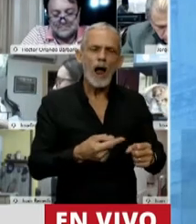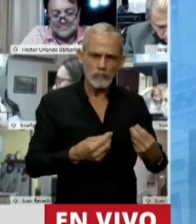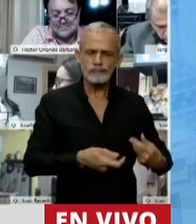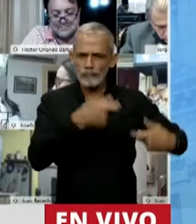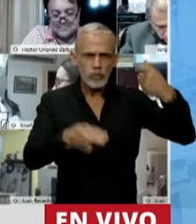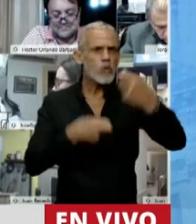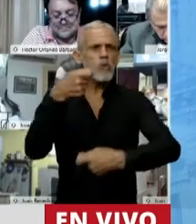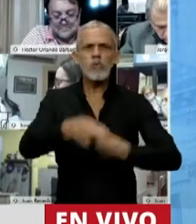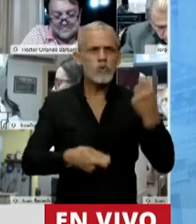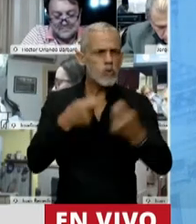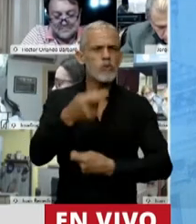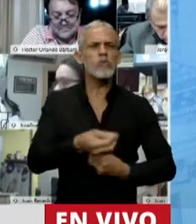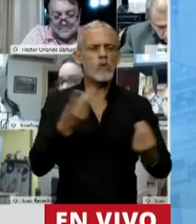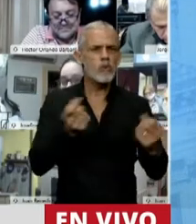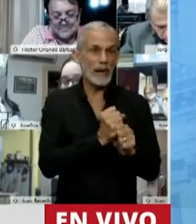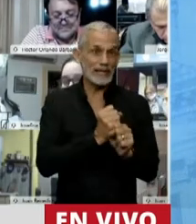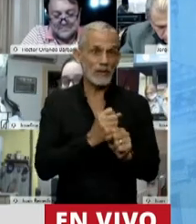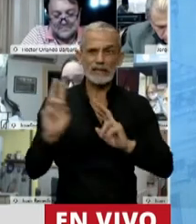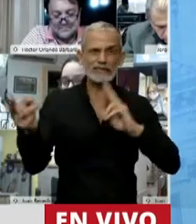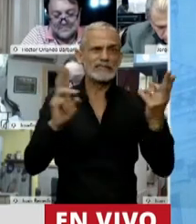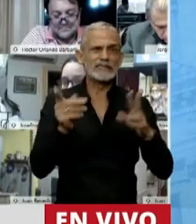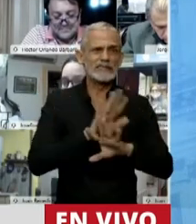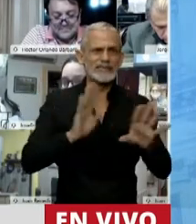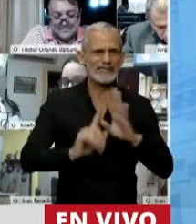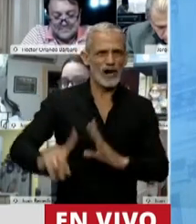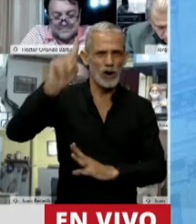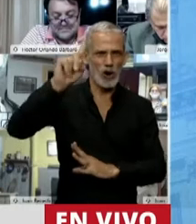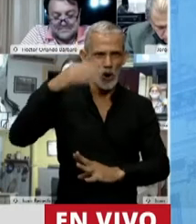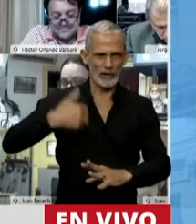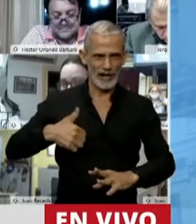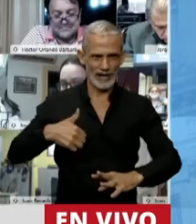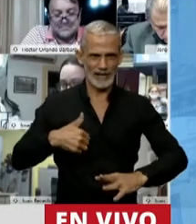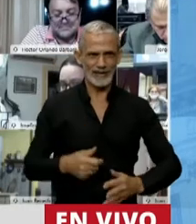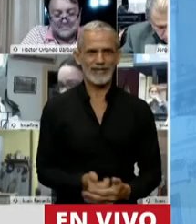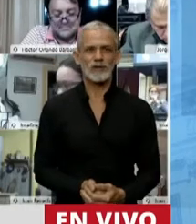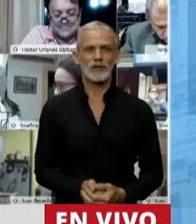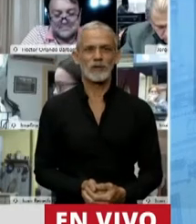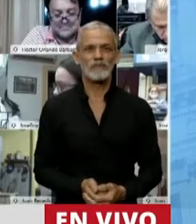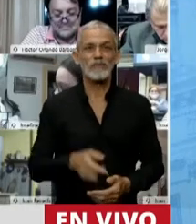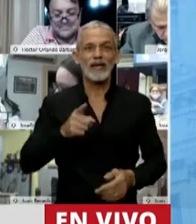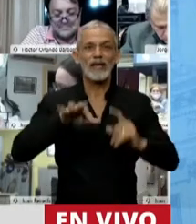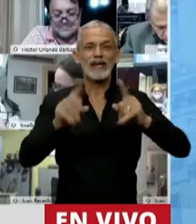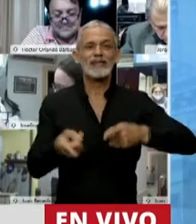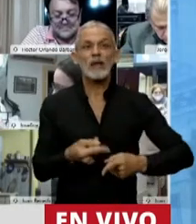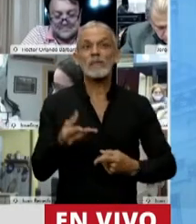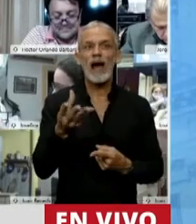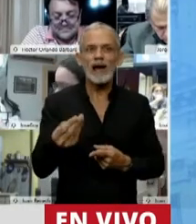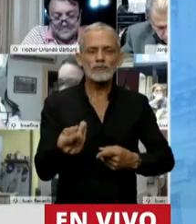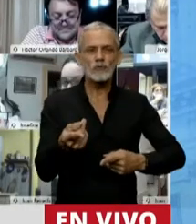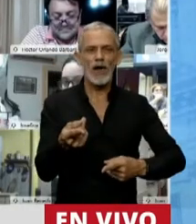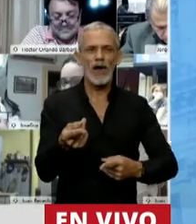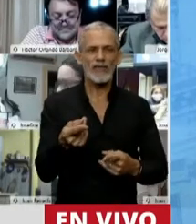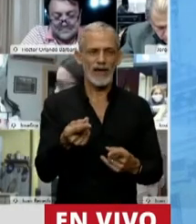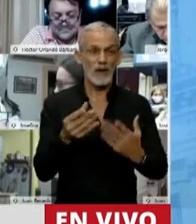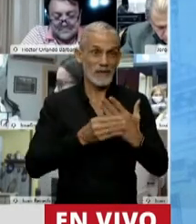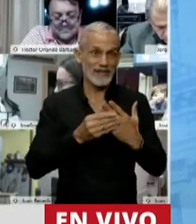su aporte para que no se nos mueran más gente en el norte después vino la ayuda del ministerio de esta que fue